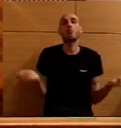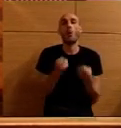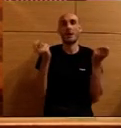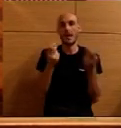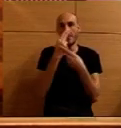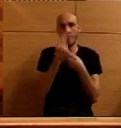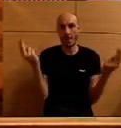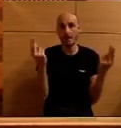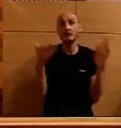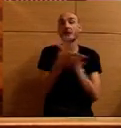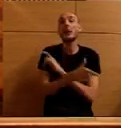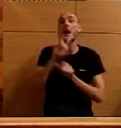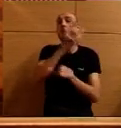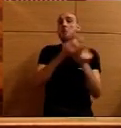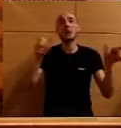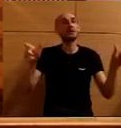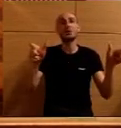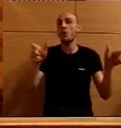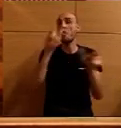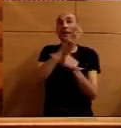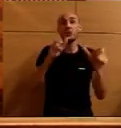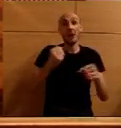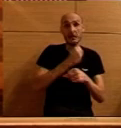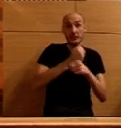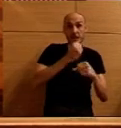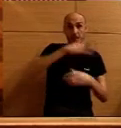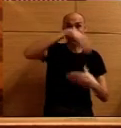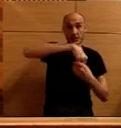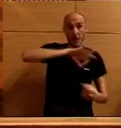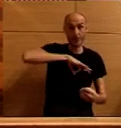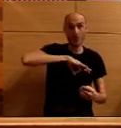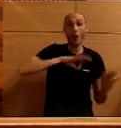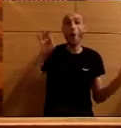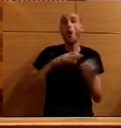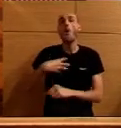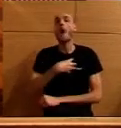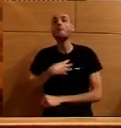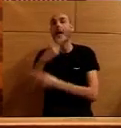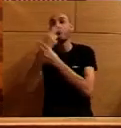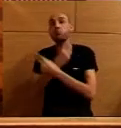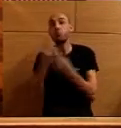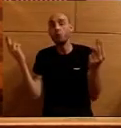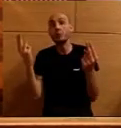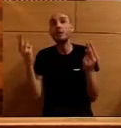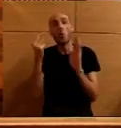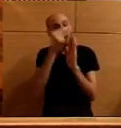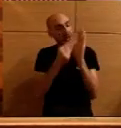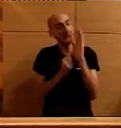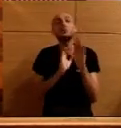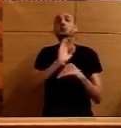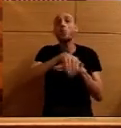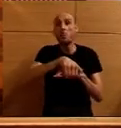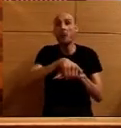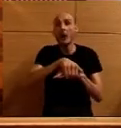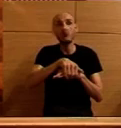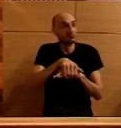podrá concurrir todo el personal empleado o empleada pública que reúna los requisitos de los puestos reflejados en la RPT.